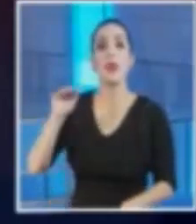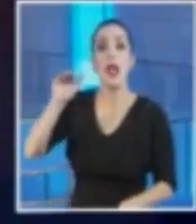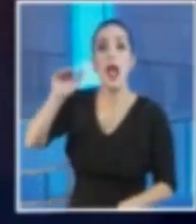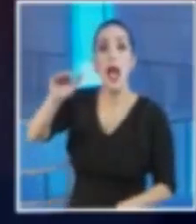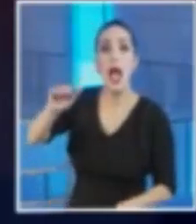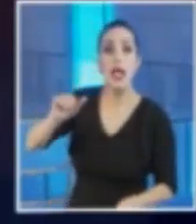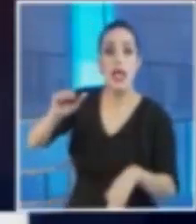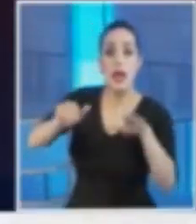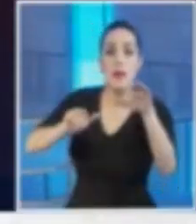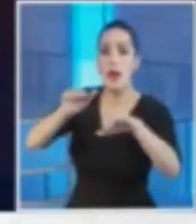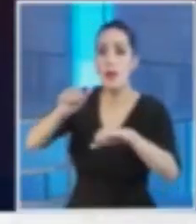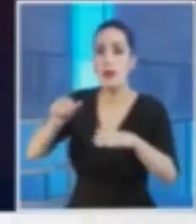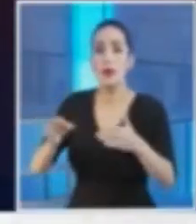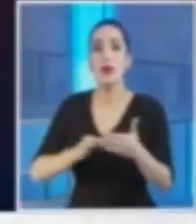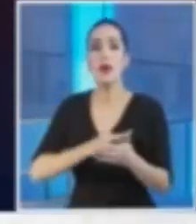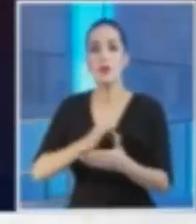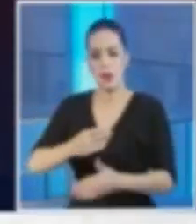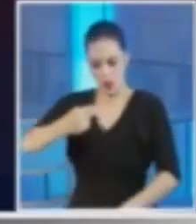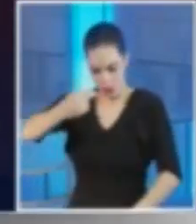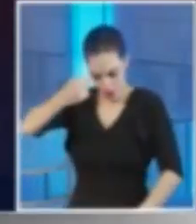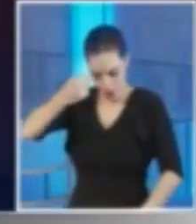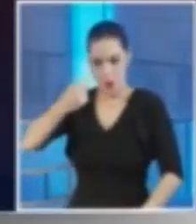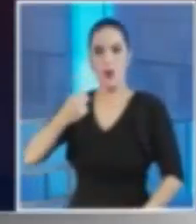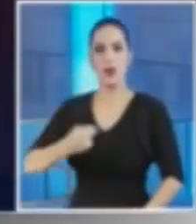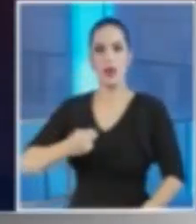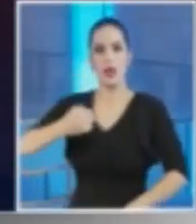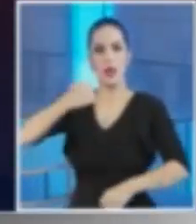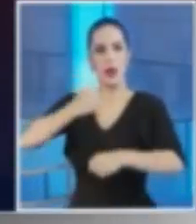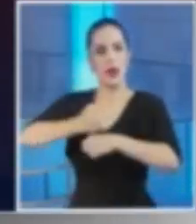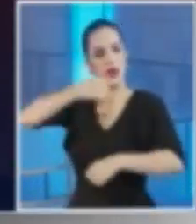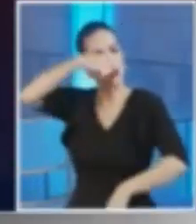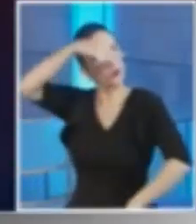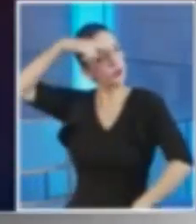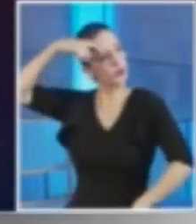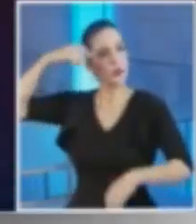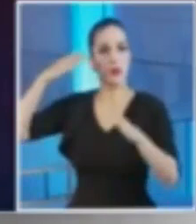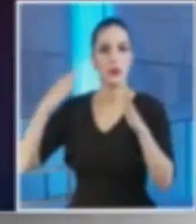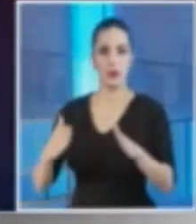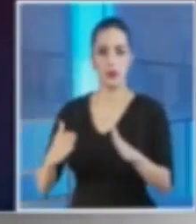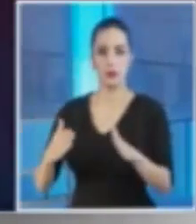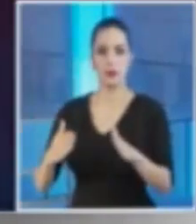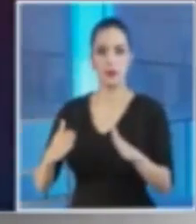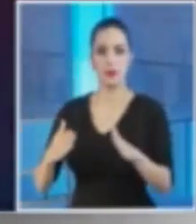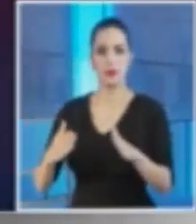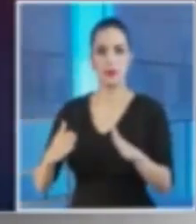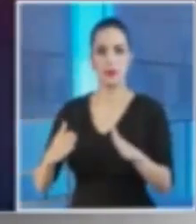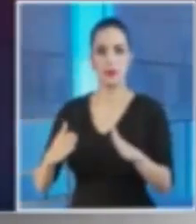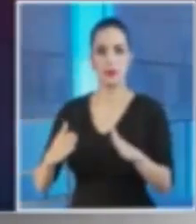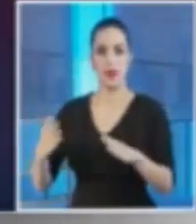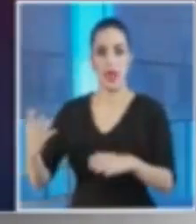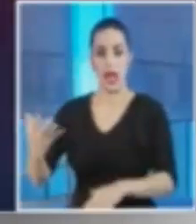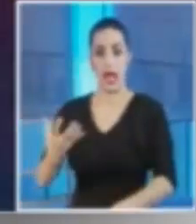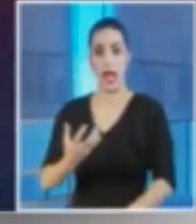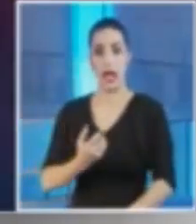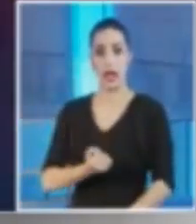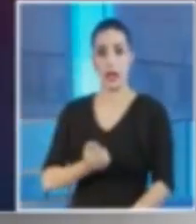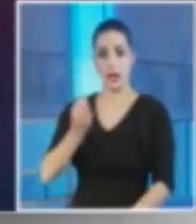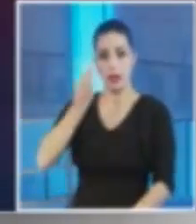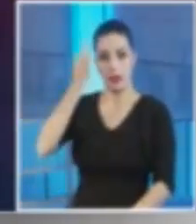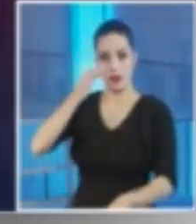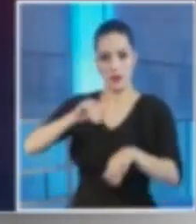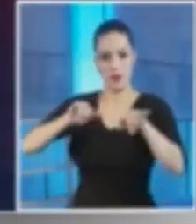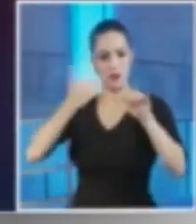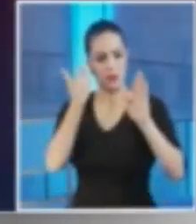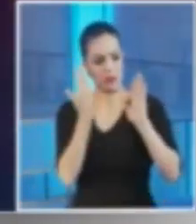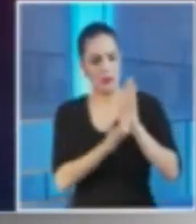Llamamos a nuestro pueblo honesto y trabajador a tomar el futuro. Como ha